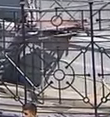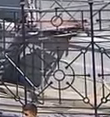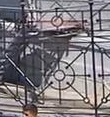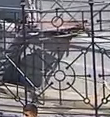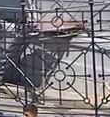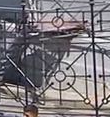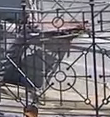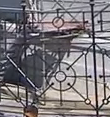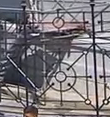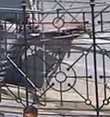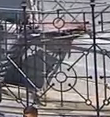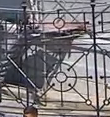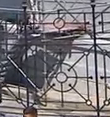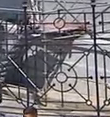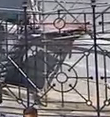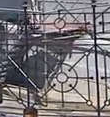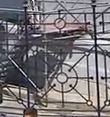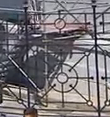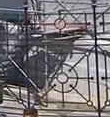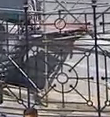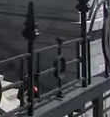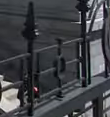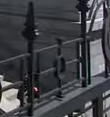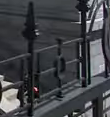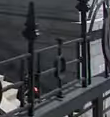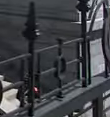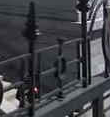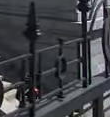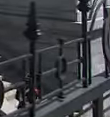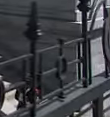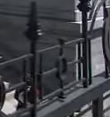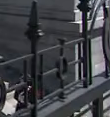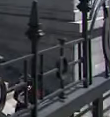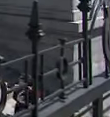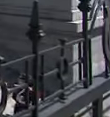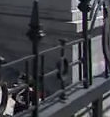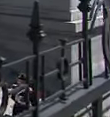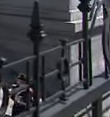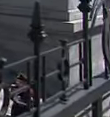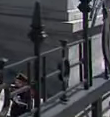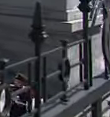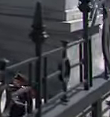doctor Alberto Fernández. Alberto.